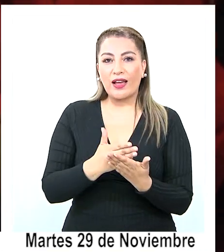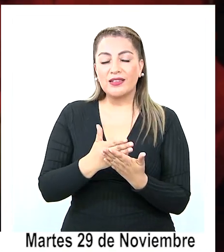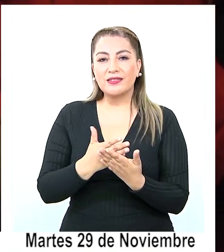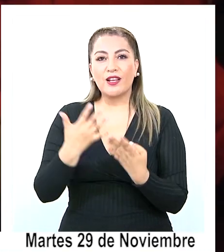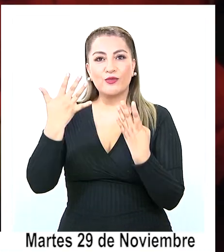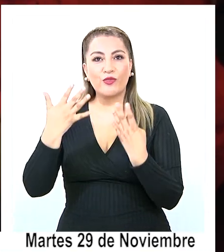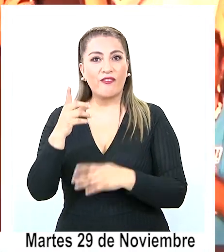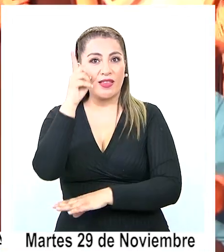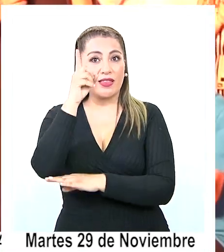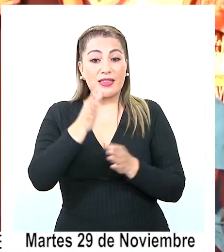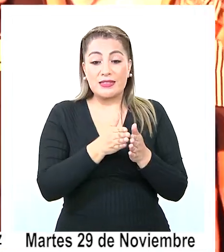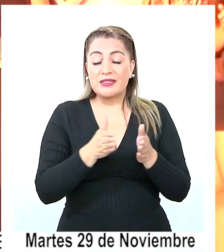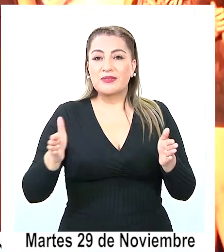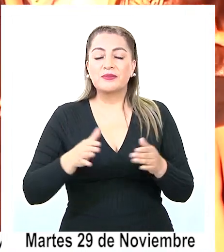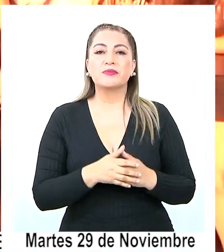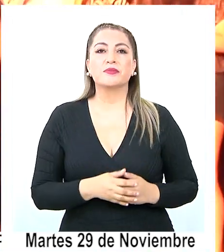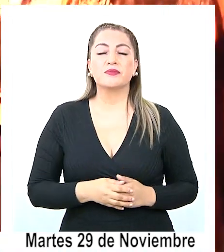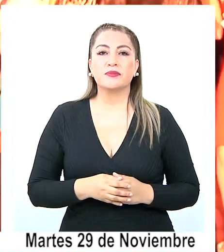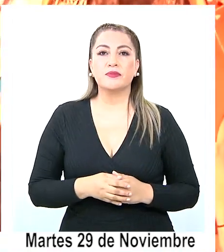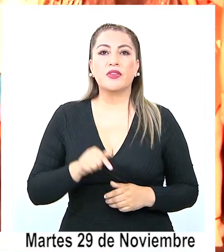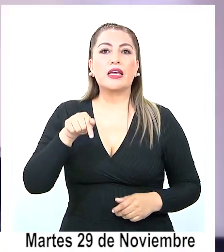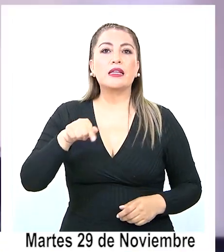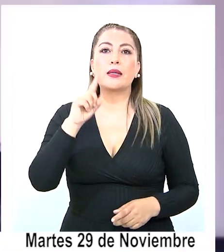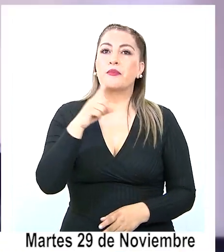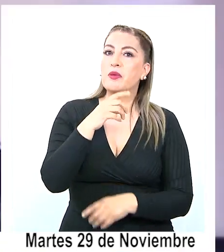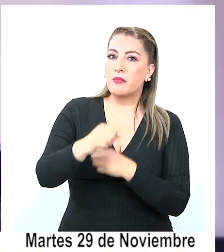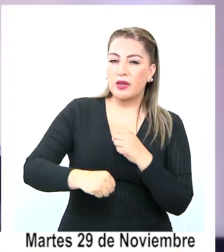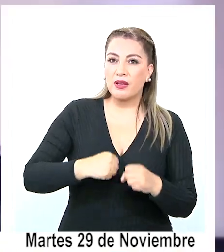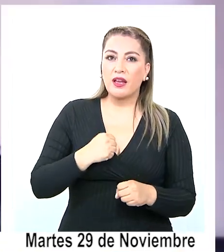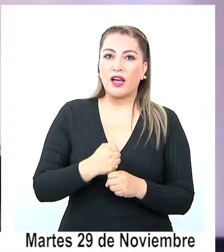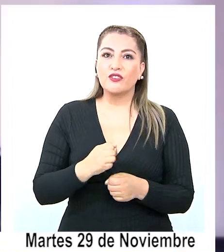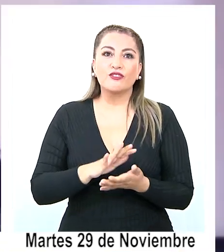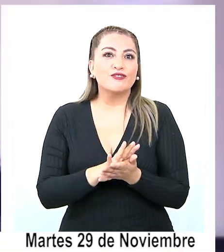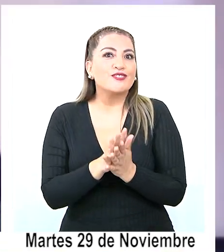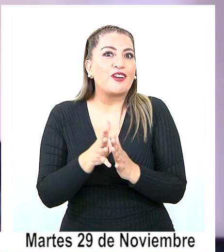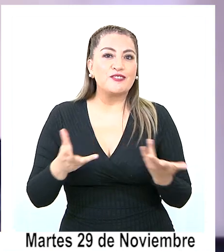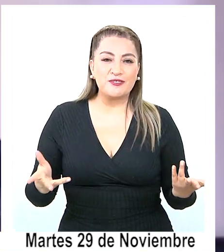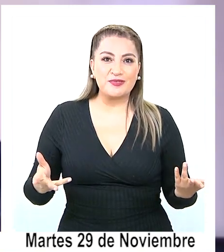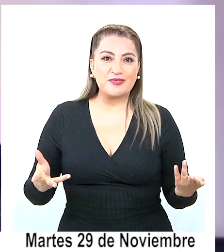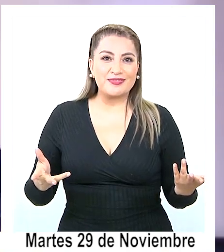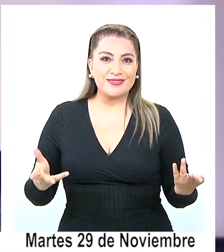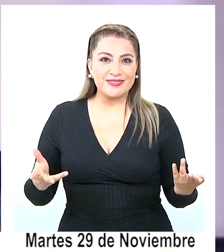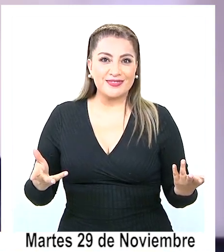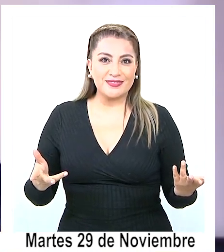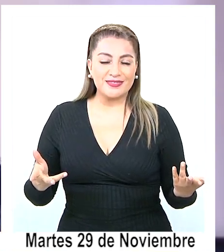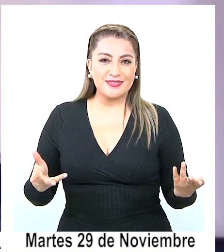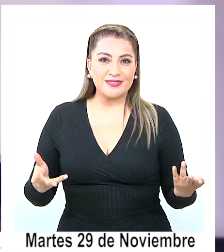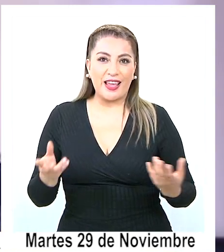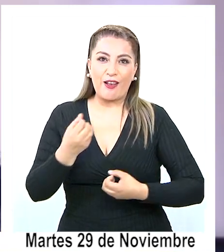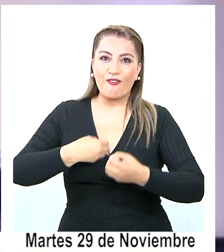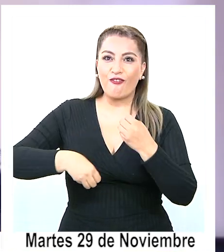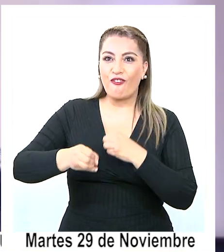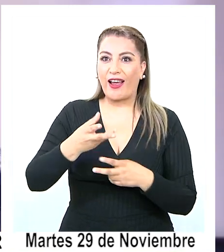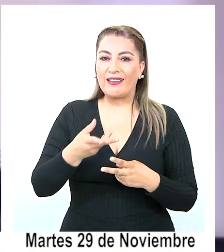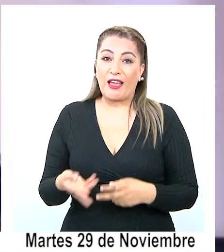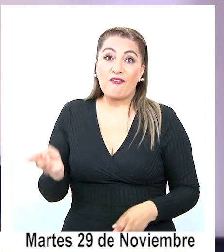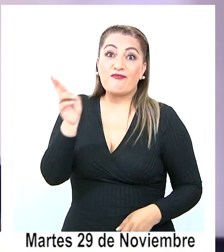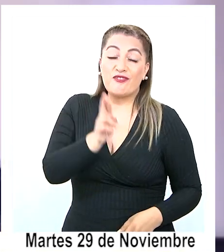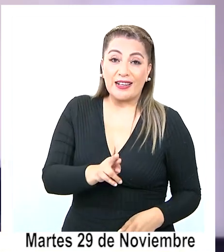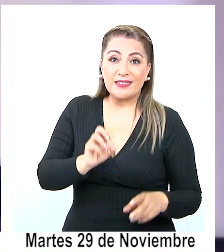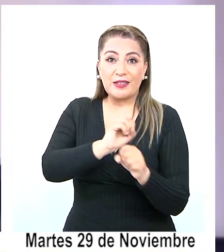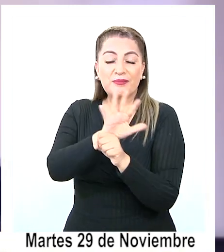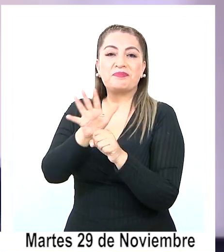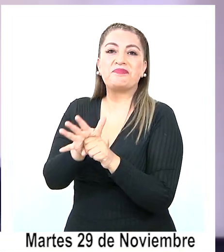diciembre a este es el primer año que en medio de toda esta todo en la revuelta pandémica que nos ha